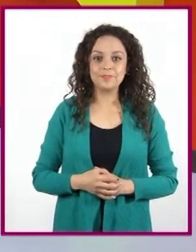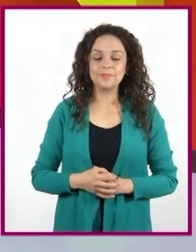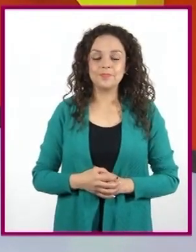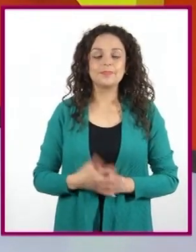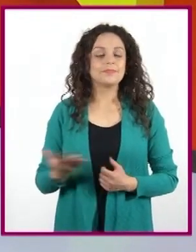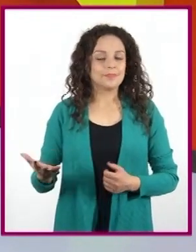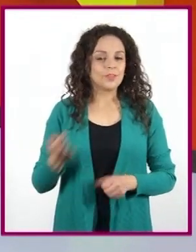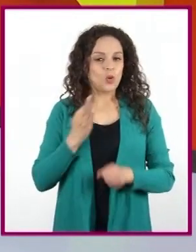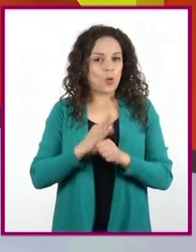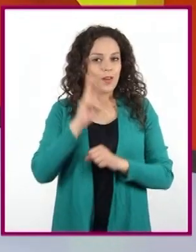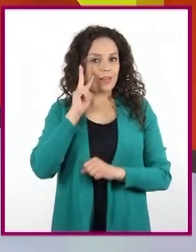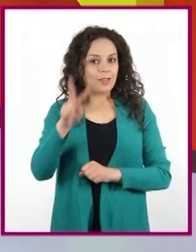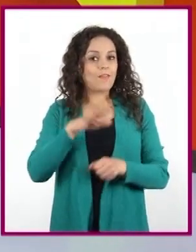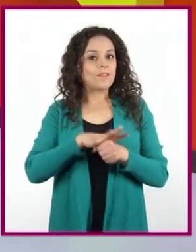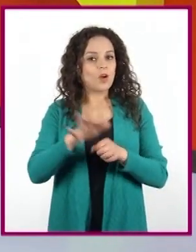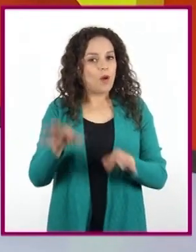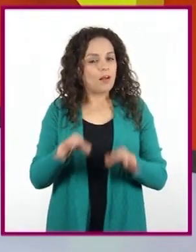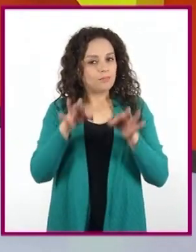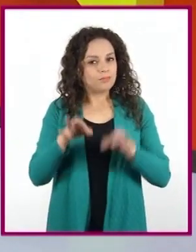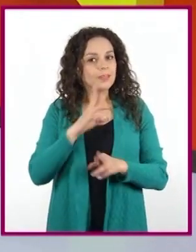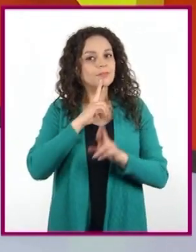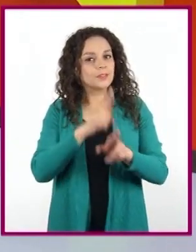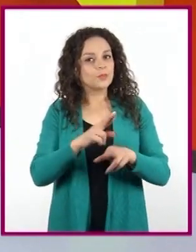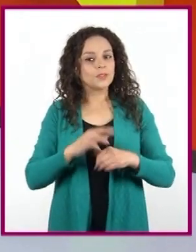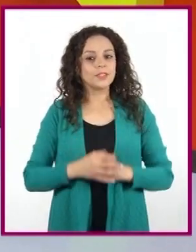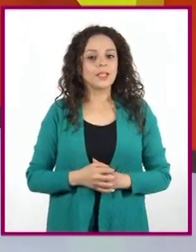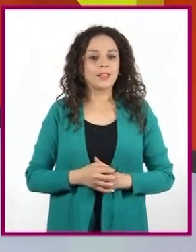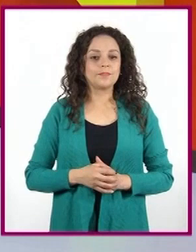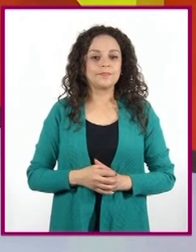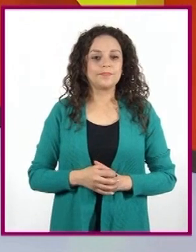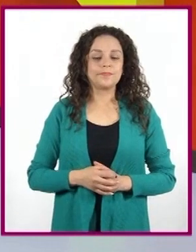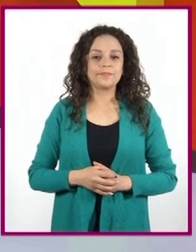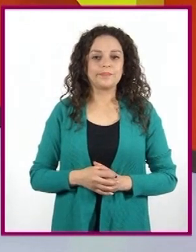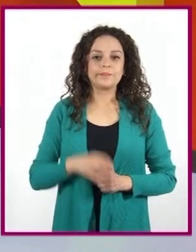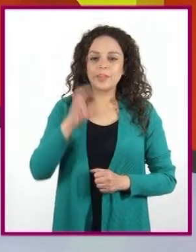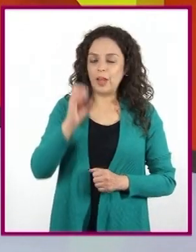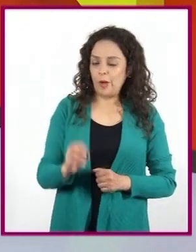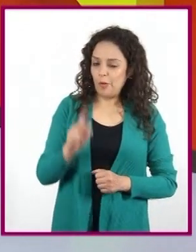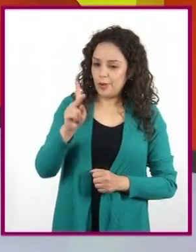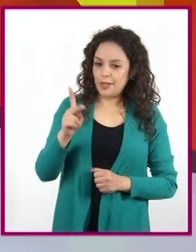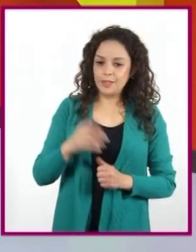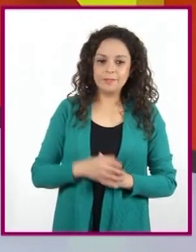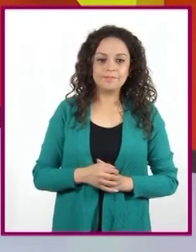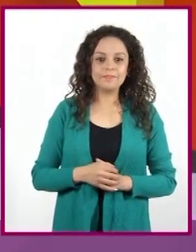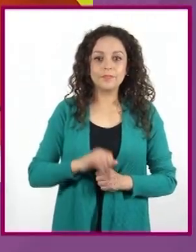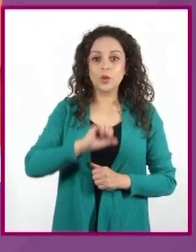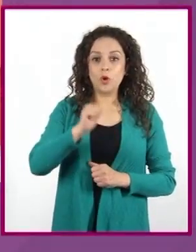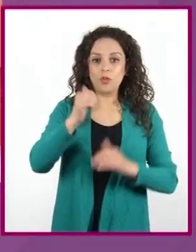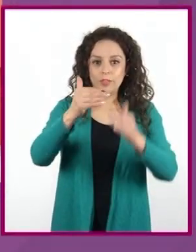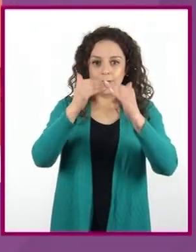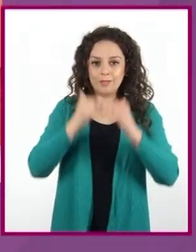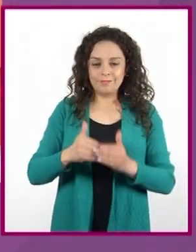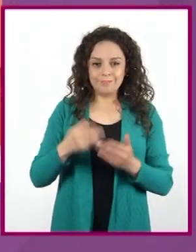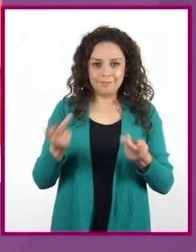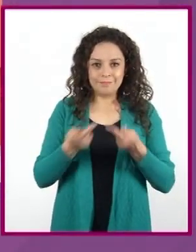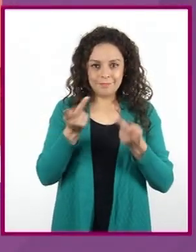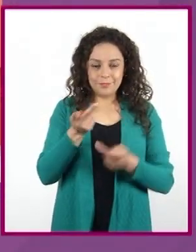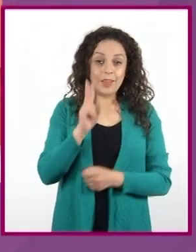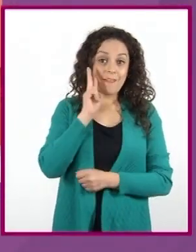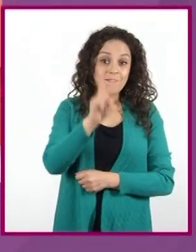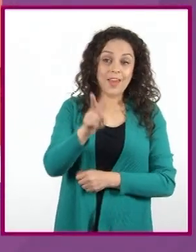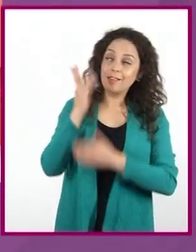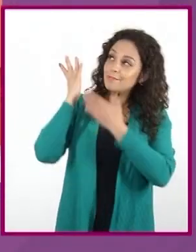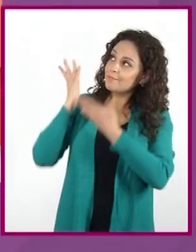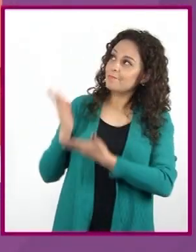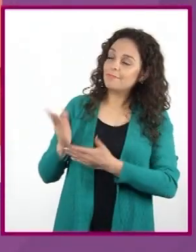momento veremos cuál es la respuesta. Bien, vamos con la siguiente. Para